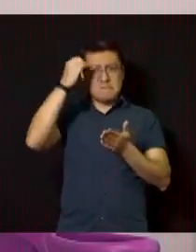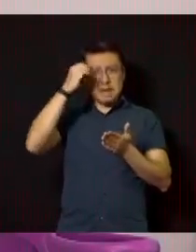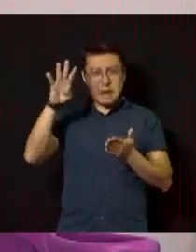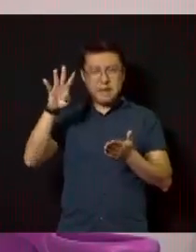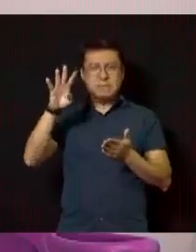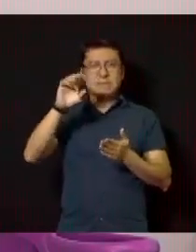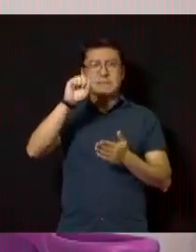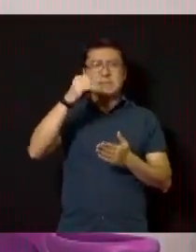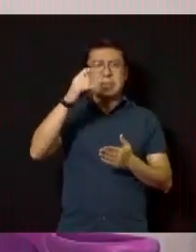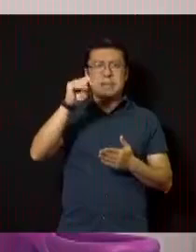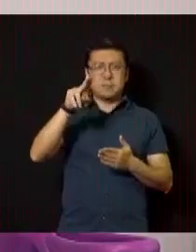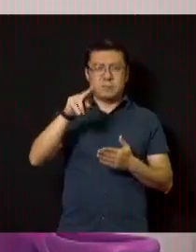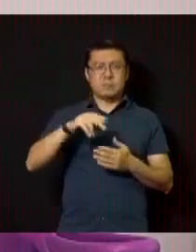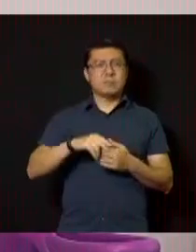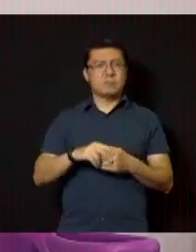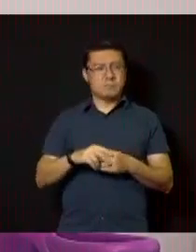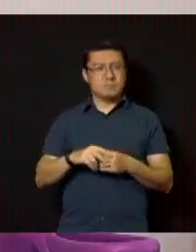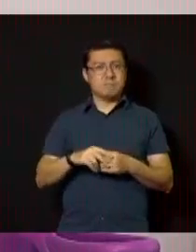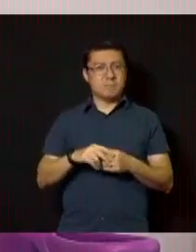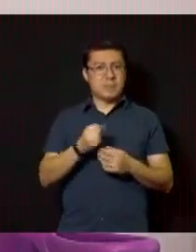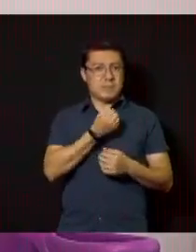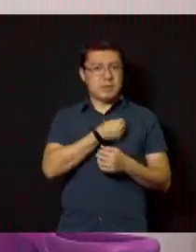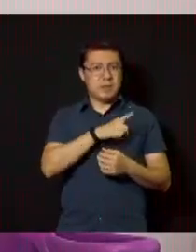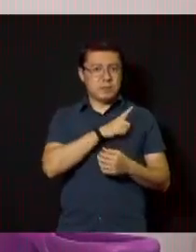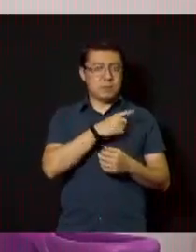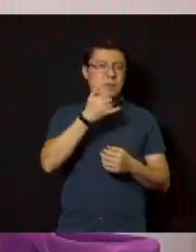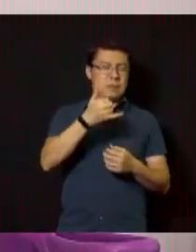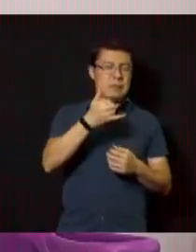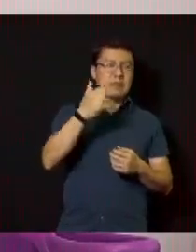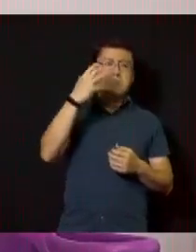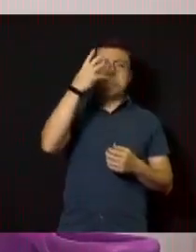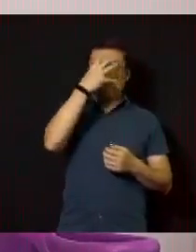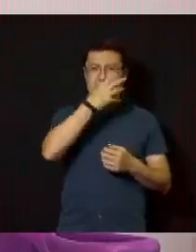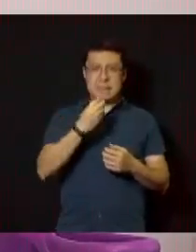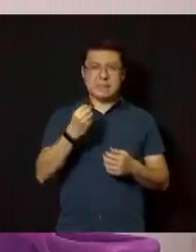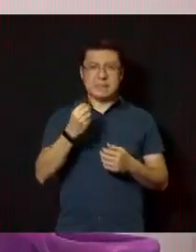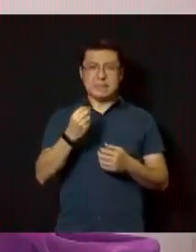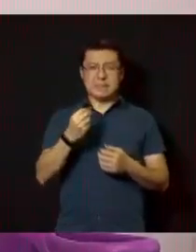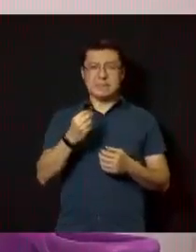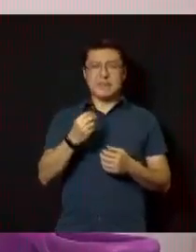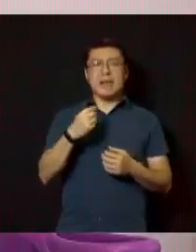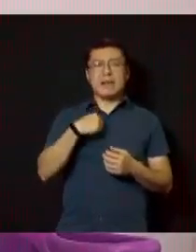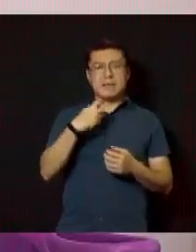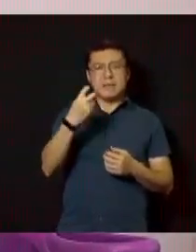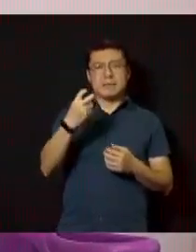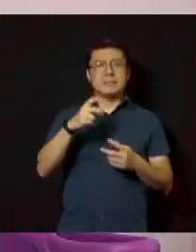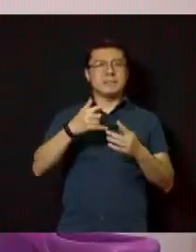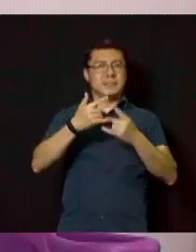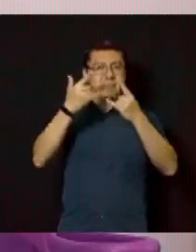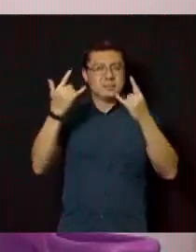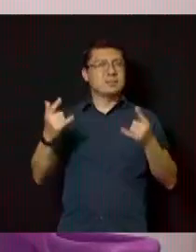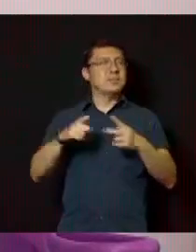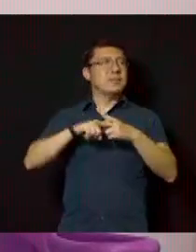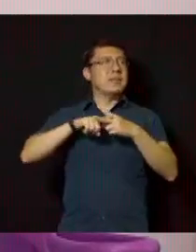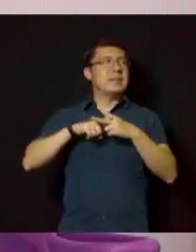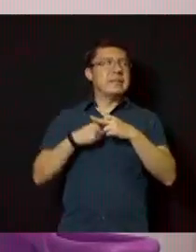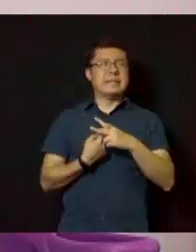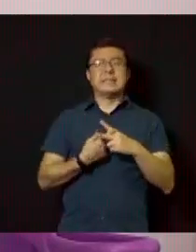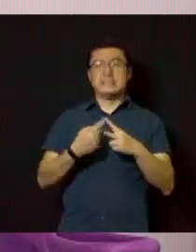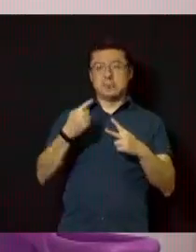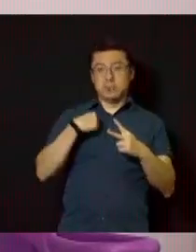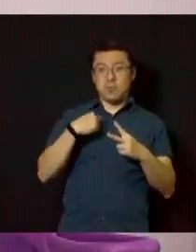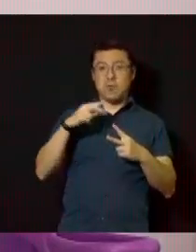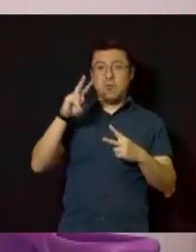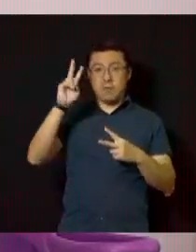desarrollo la nutricional y la belleza? Entonces, así es como inicia mi historia con Seitú, así es como arranca este deseo por conocer